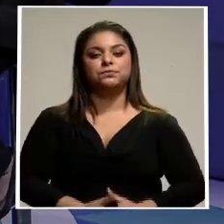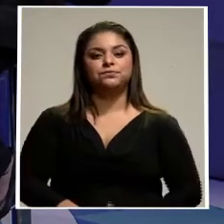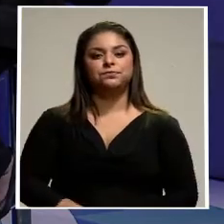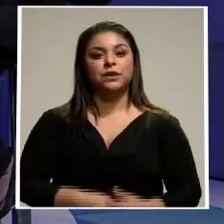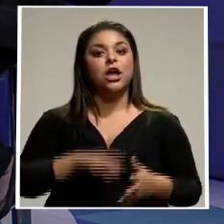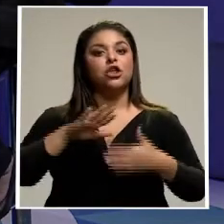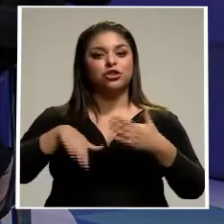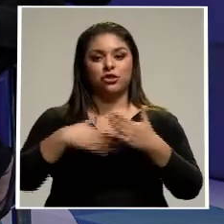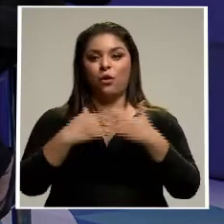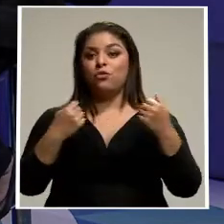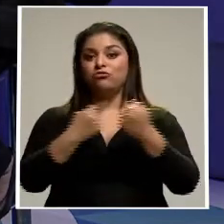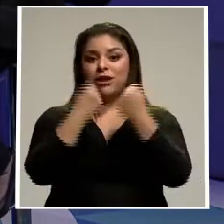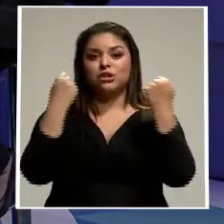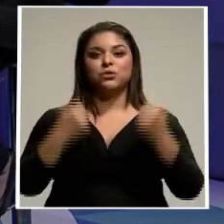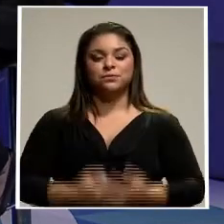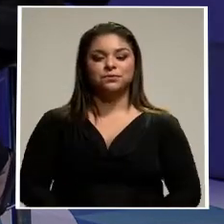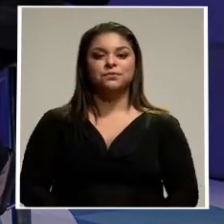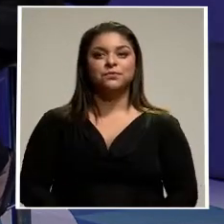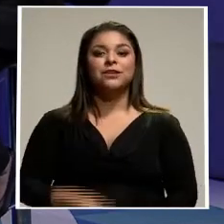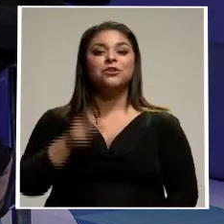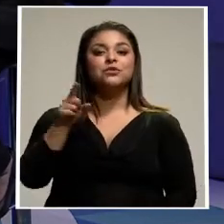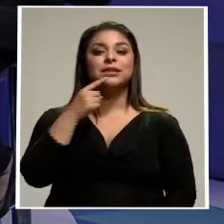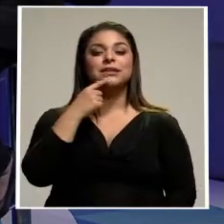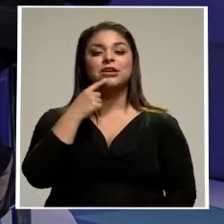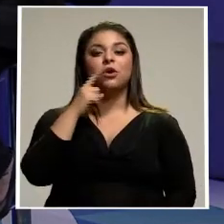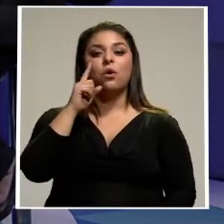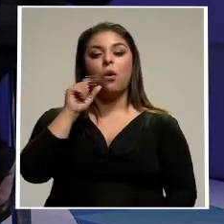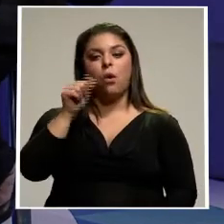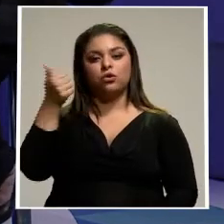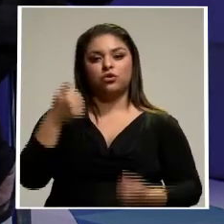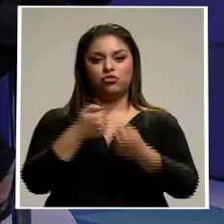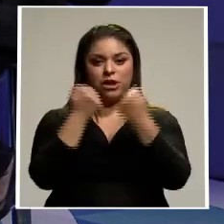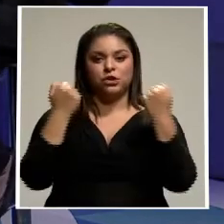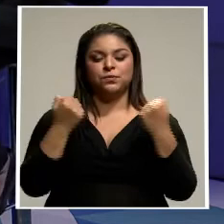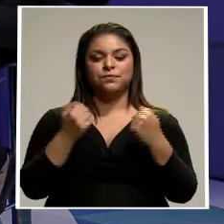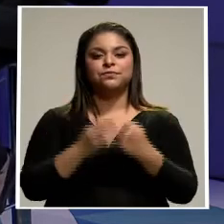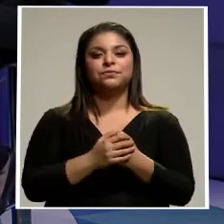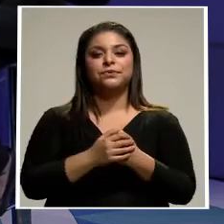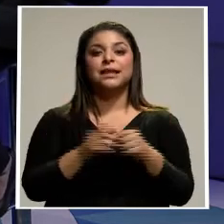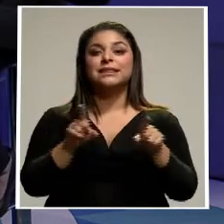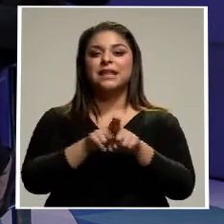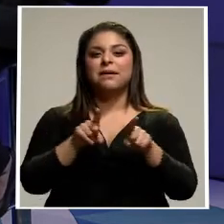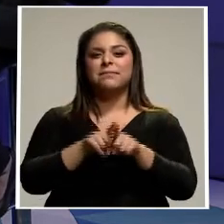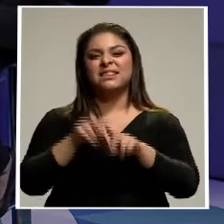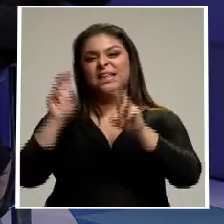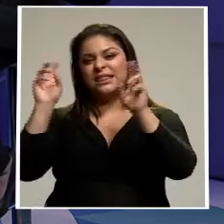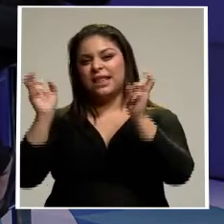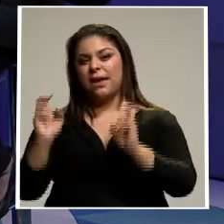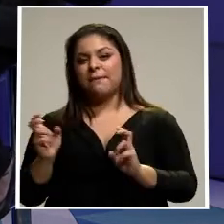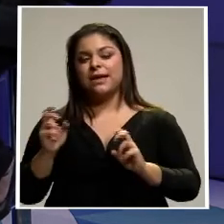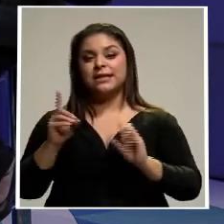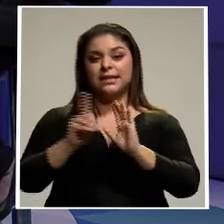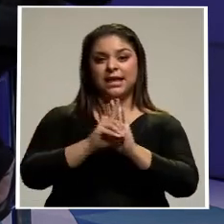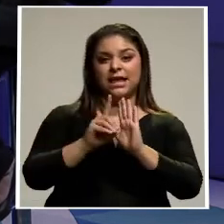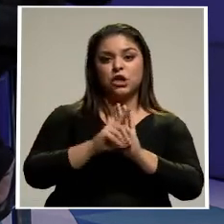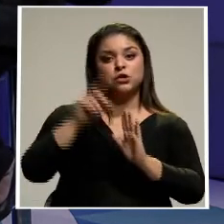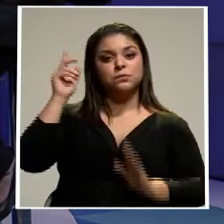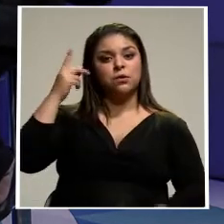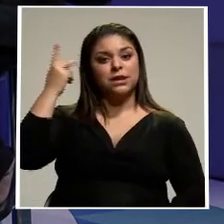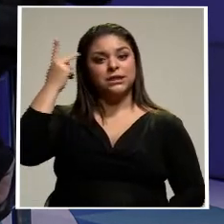Usted ha trabajado, otro reto, usted ha trabajado también sobre temas de derechos políticos de las